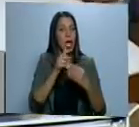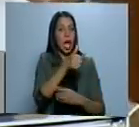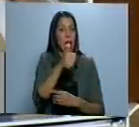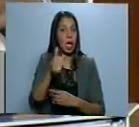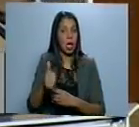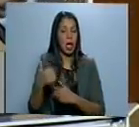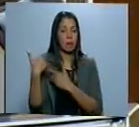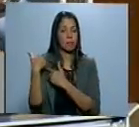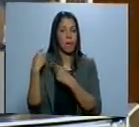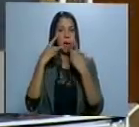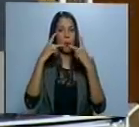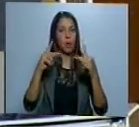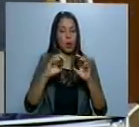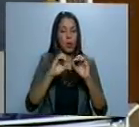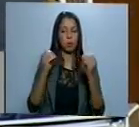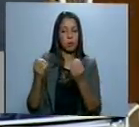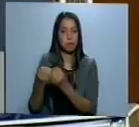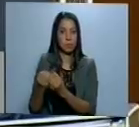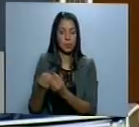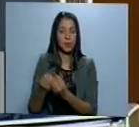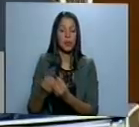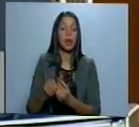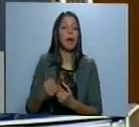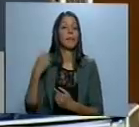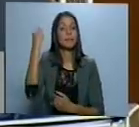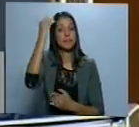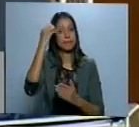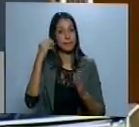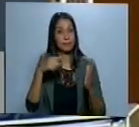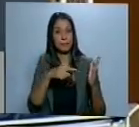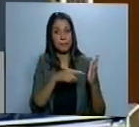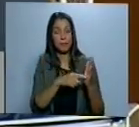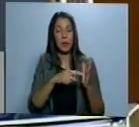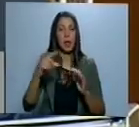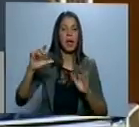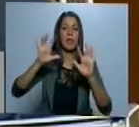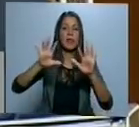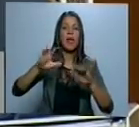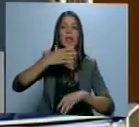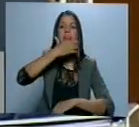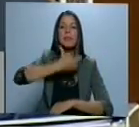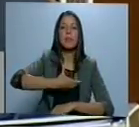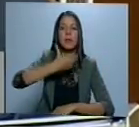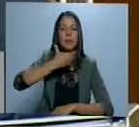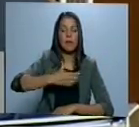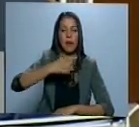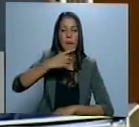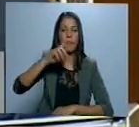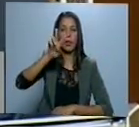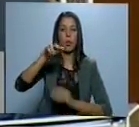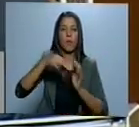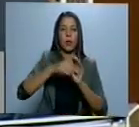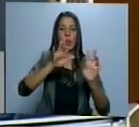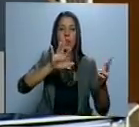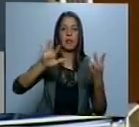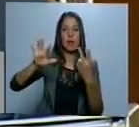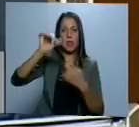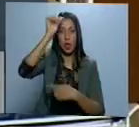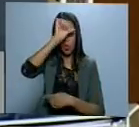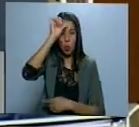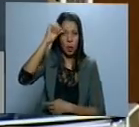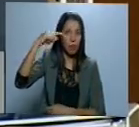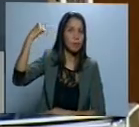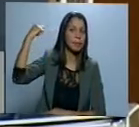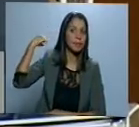del poder público. Considerando que en fecha 10 de diciembre de 2017 se desarrolló el proceso